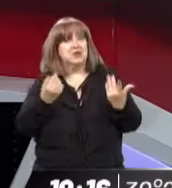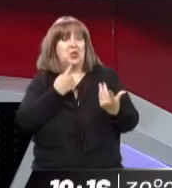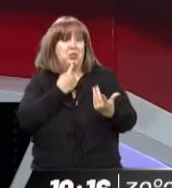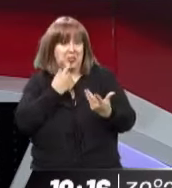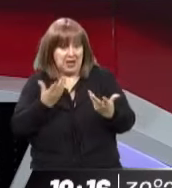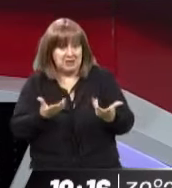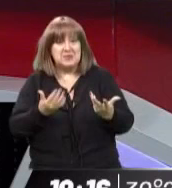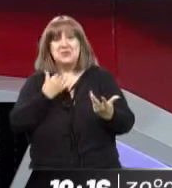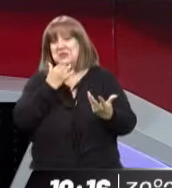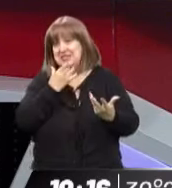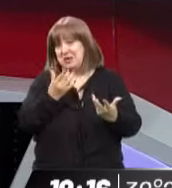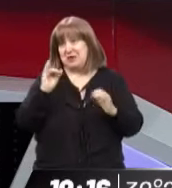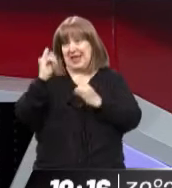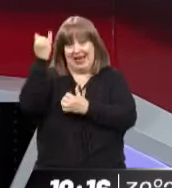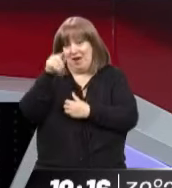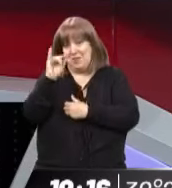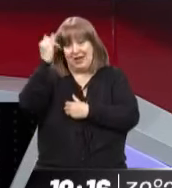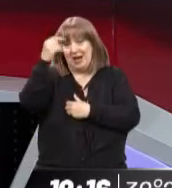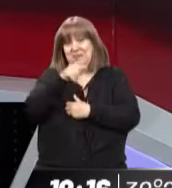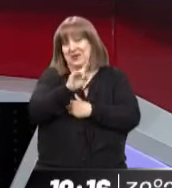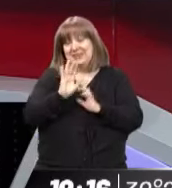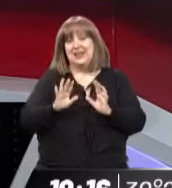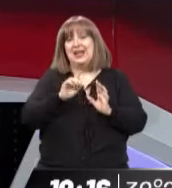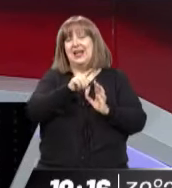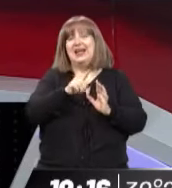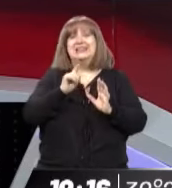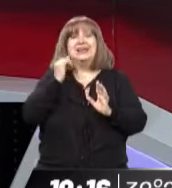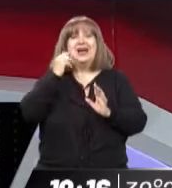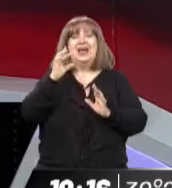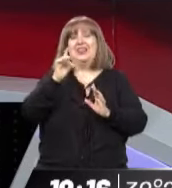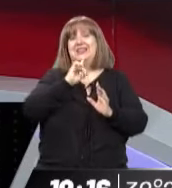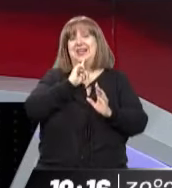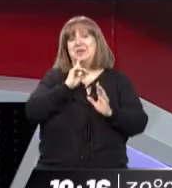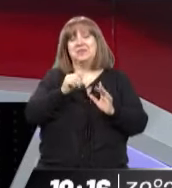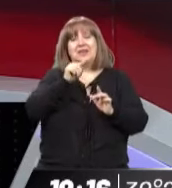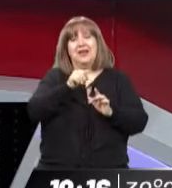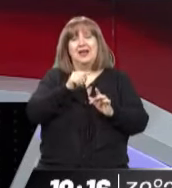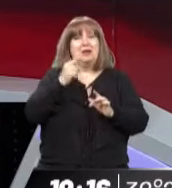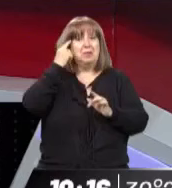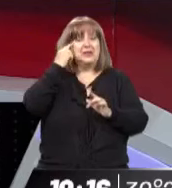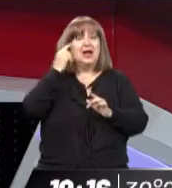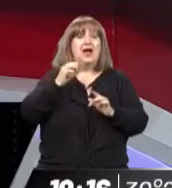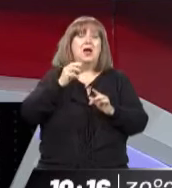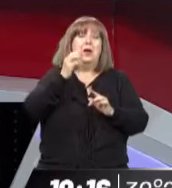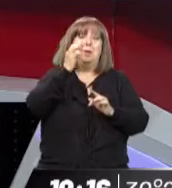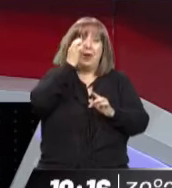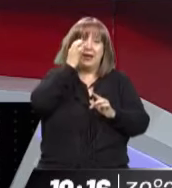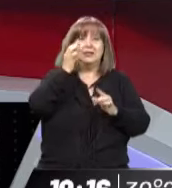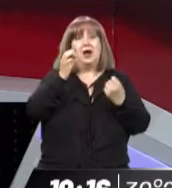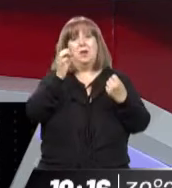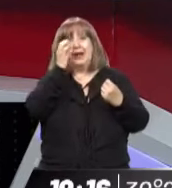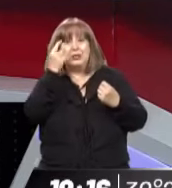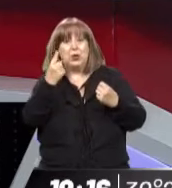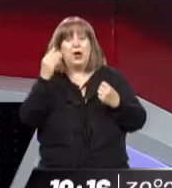el campeón del mundo. Es fundamental. Eleva un poquito su cotización. Y a partir de allí, pensar en los próximos compromisos. 20, 21 de marzo va a estar